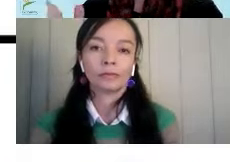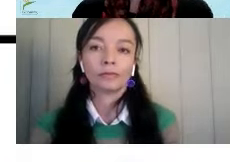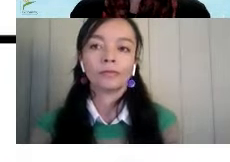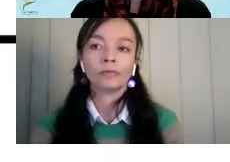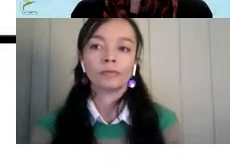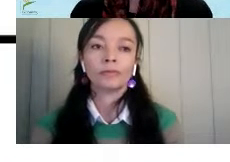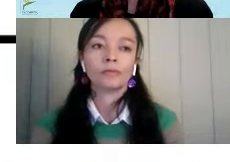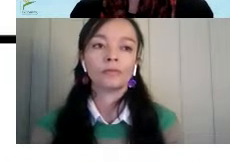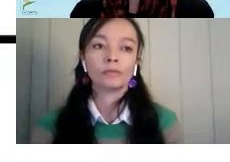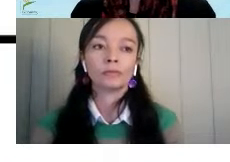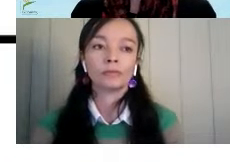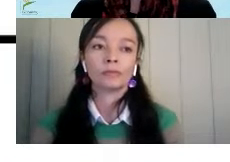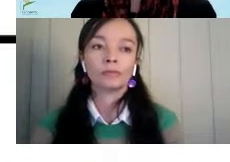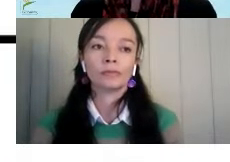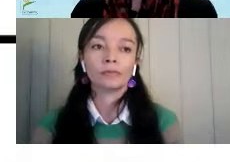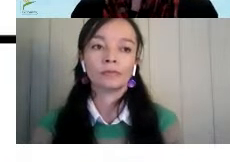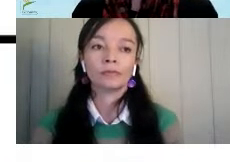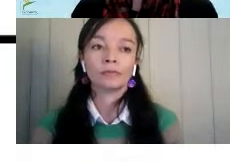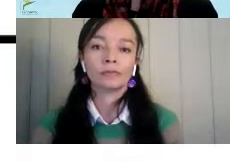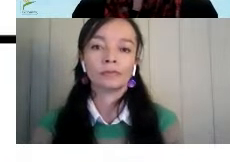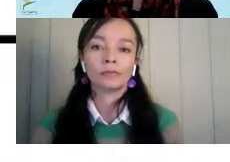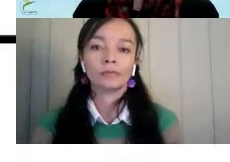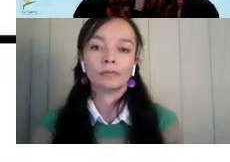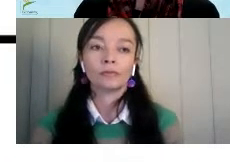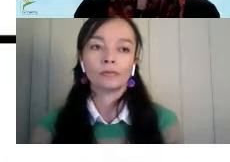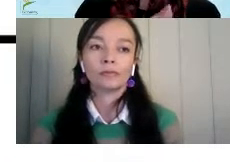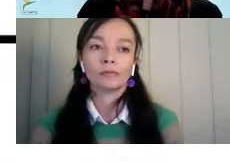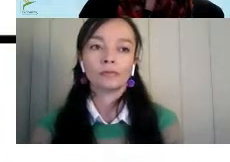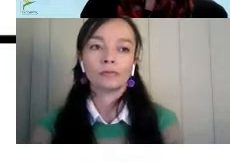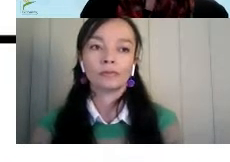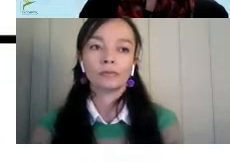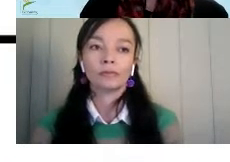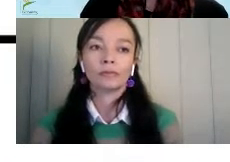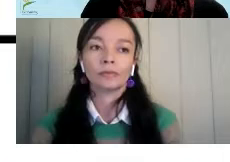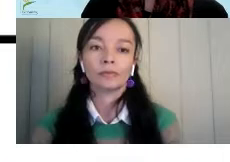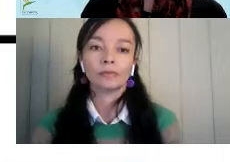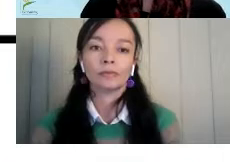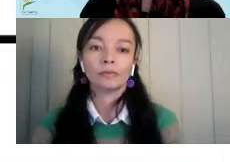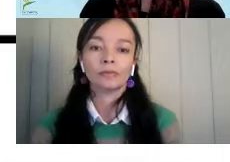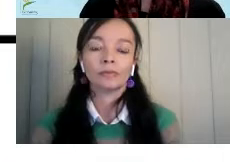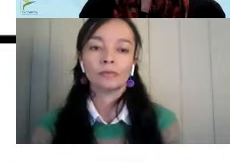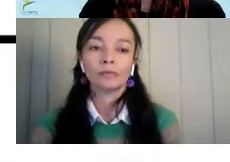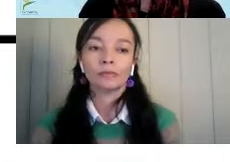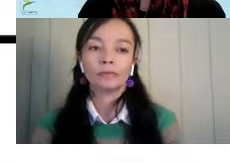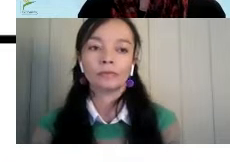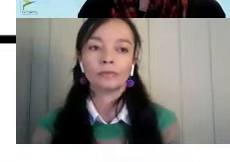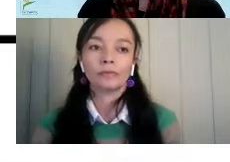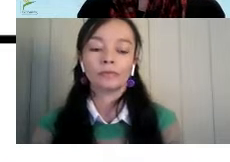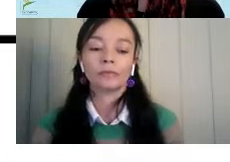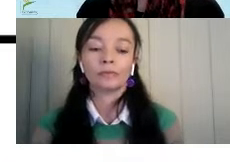y dejar las señas. Alguna cosa en que siguen con las señas son los niños que